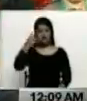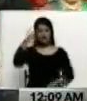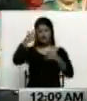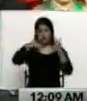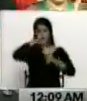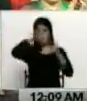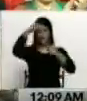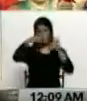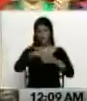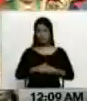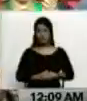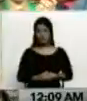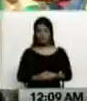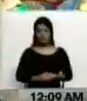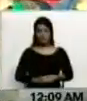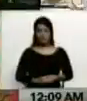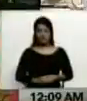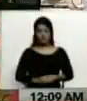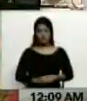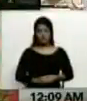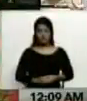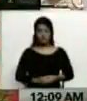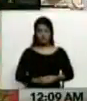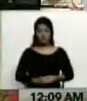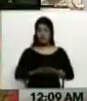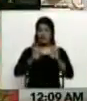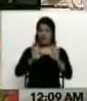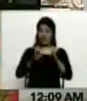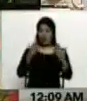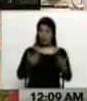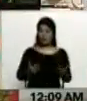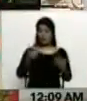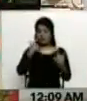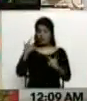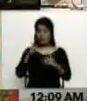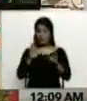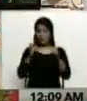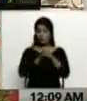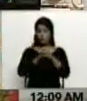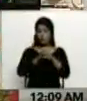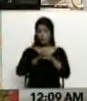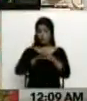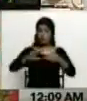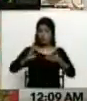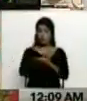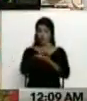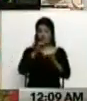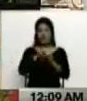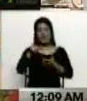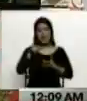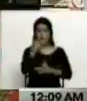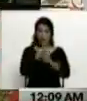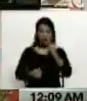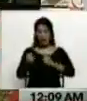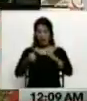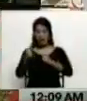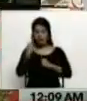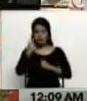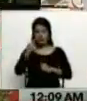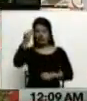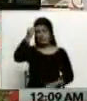Carola con su chavismo Y entonces ahorita no como se creó el comando antigolpe ellos corren